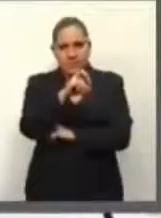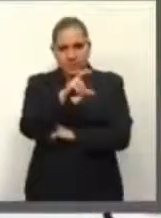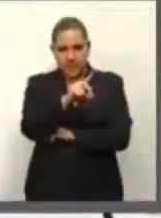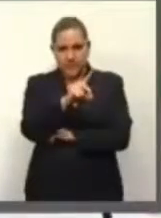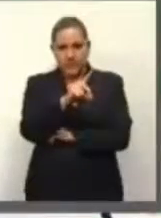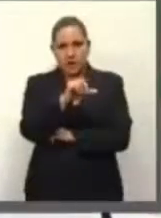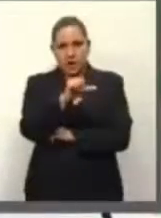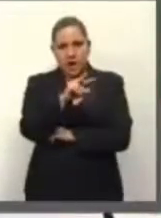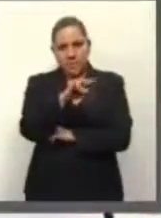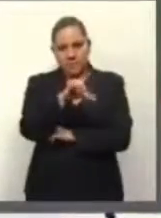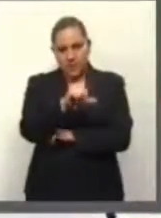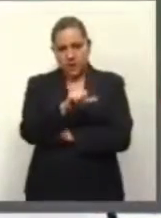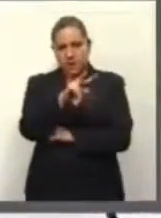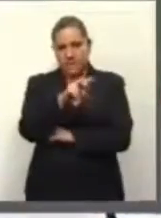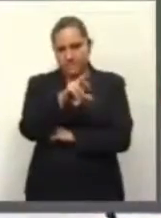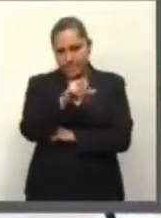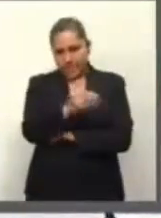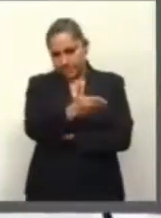Ávila Vera.